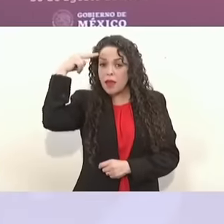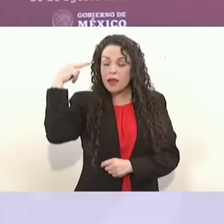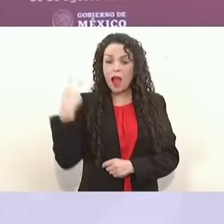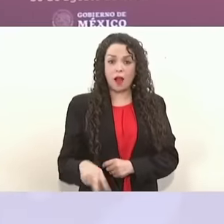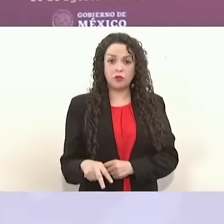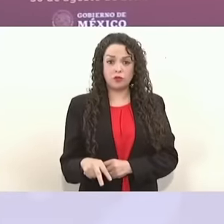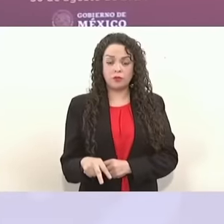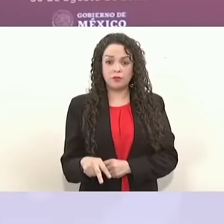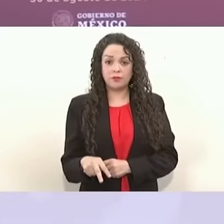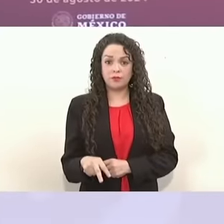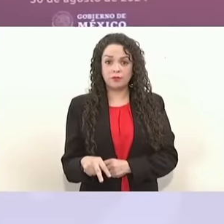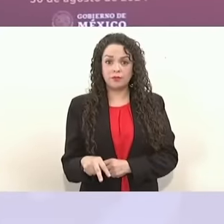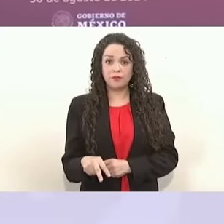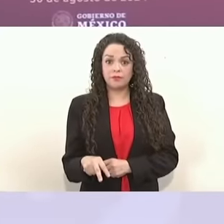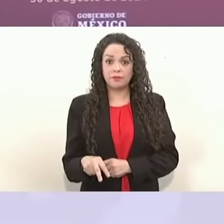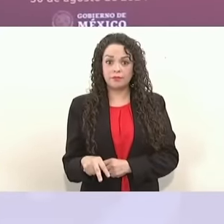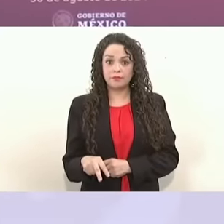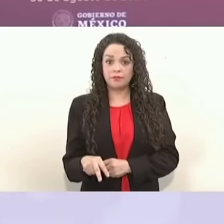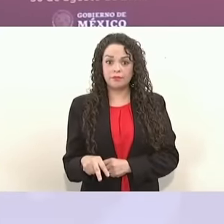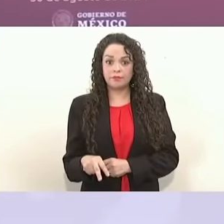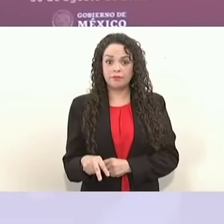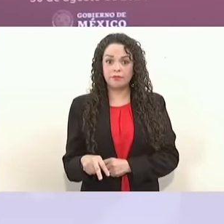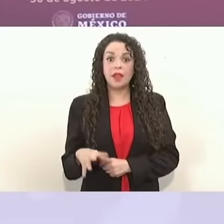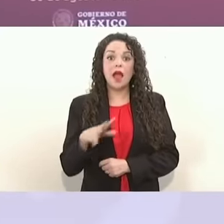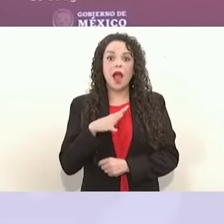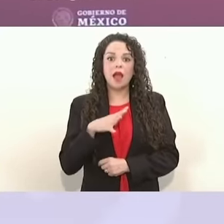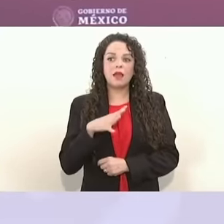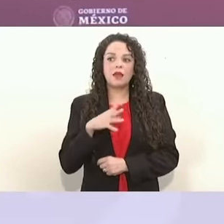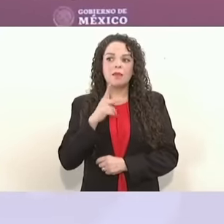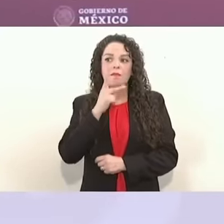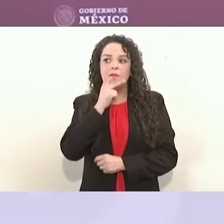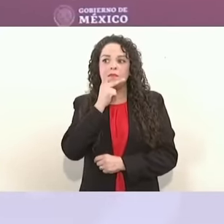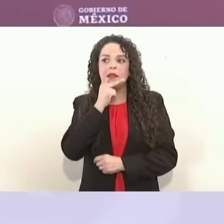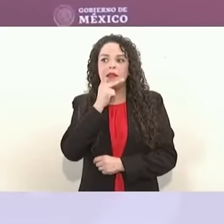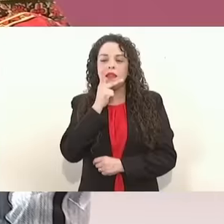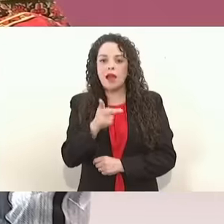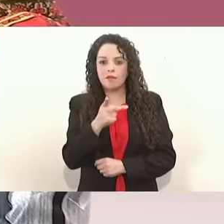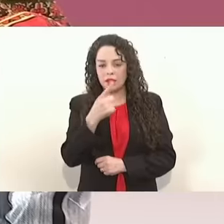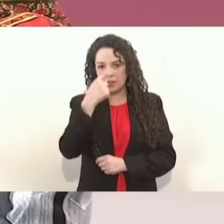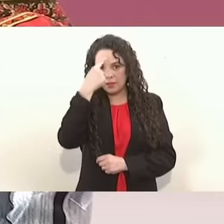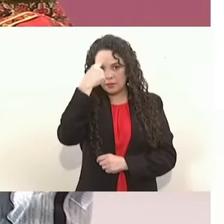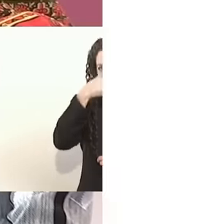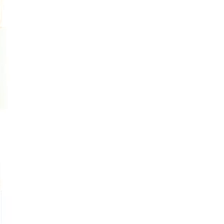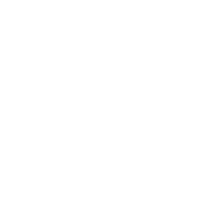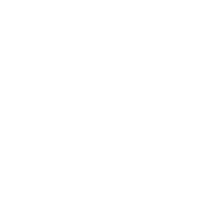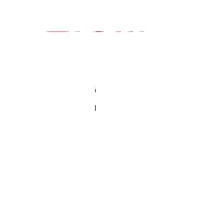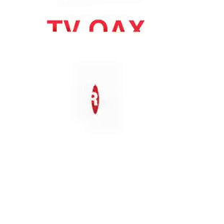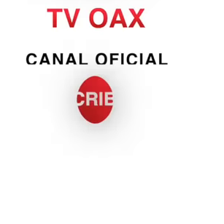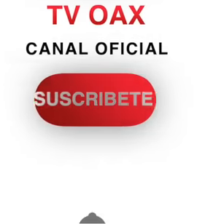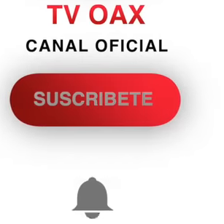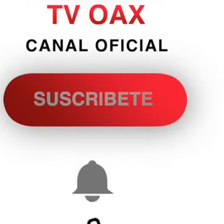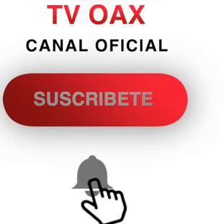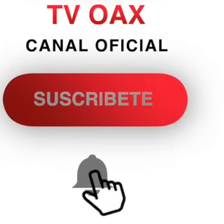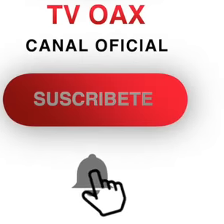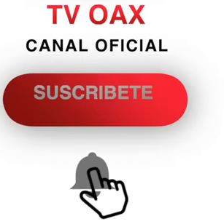algunas palabras que la describen. Una de ellas es